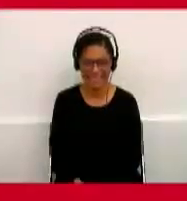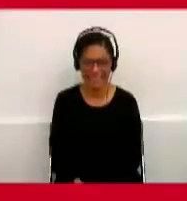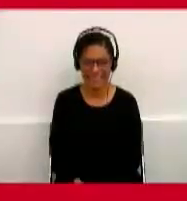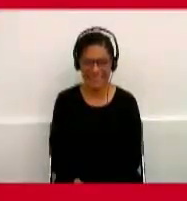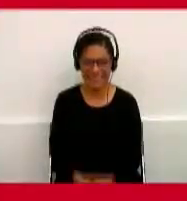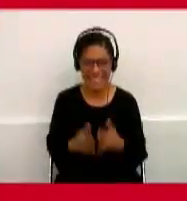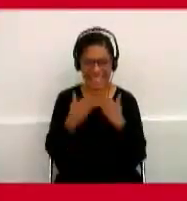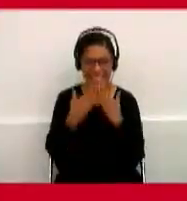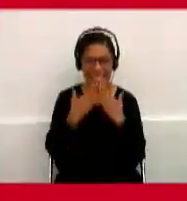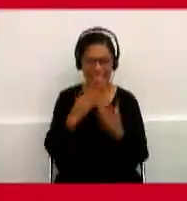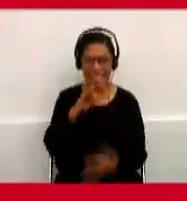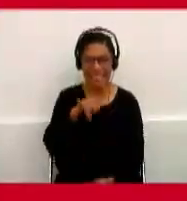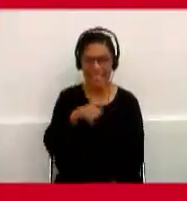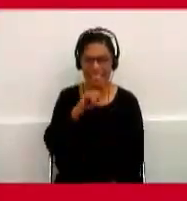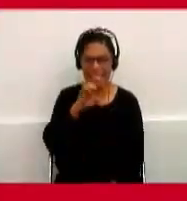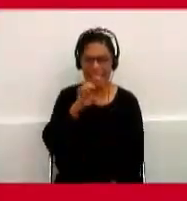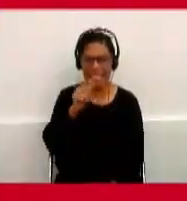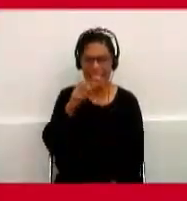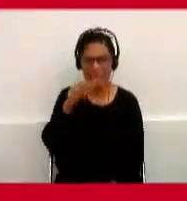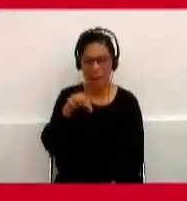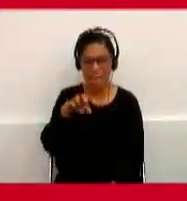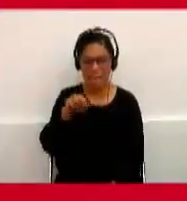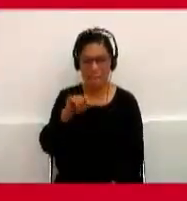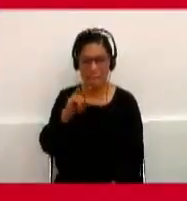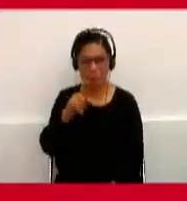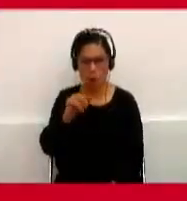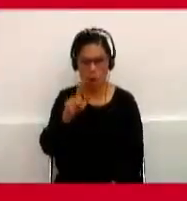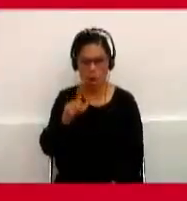Gracias, Jean-Paul. Una pregunta.